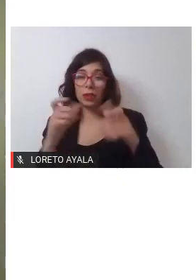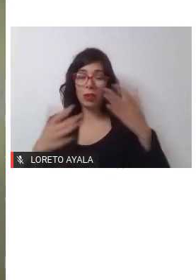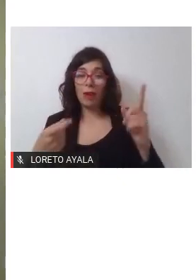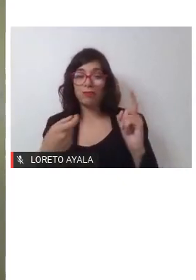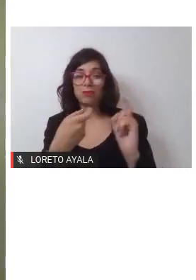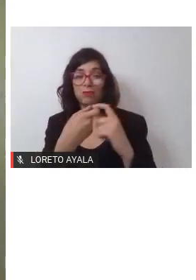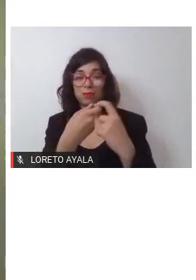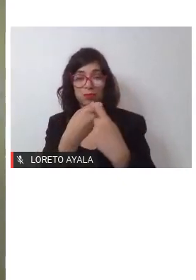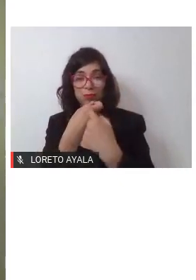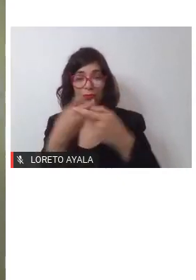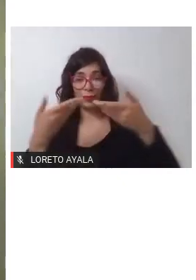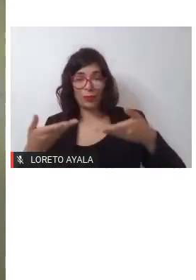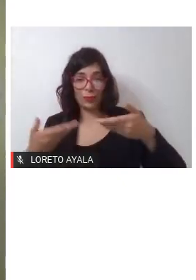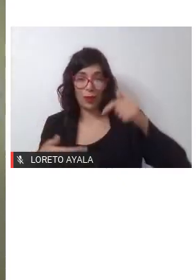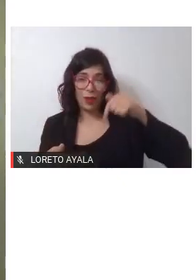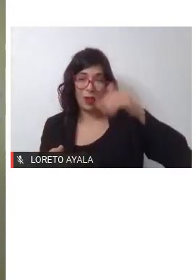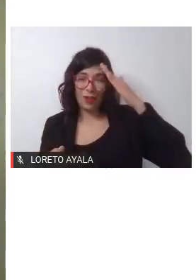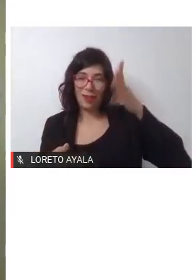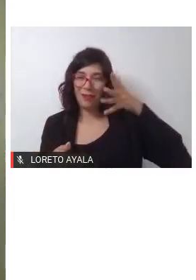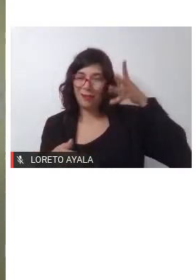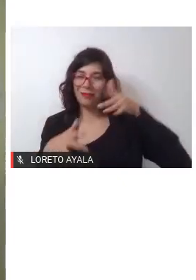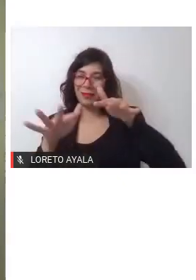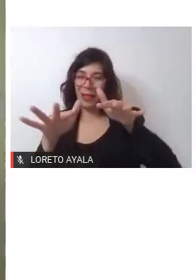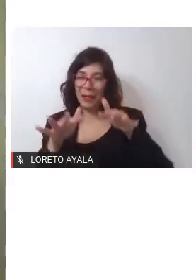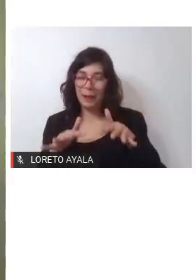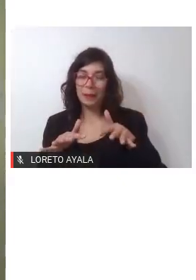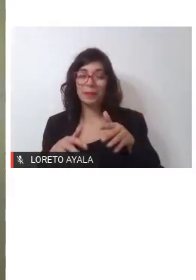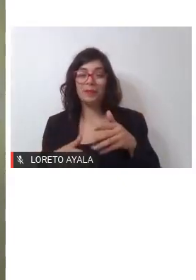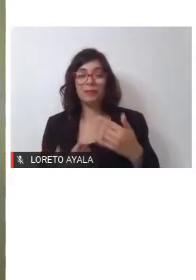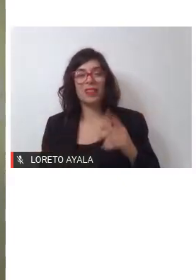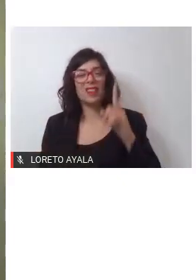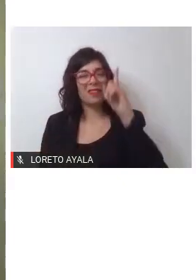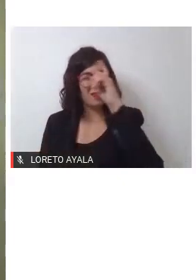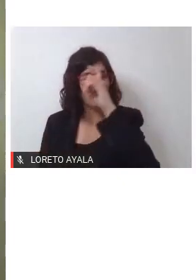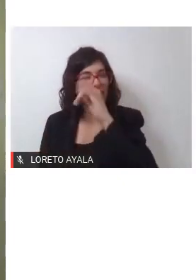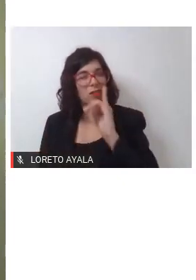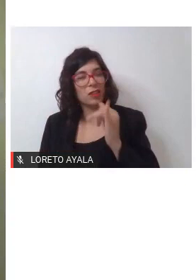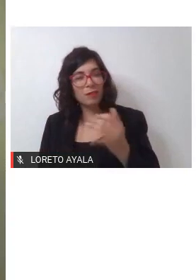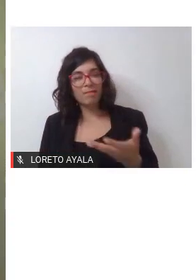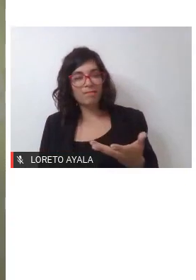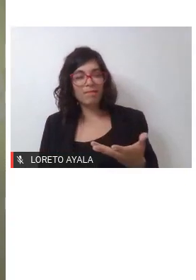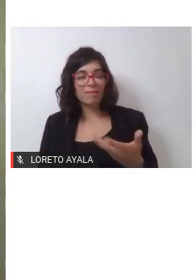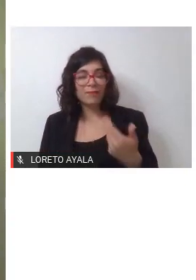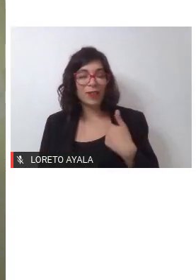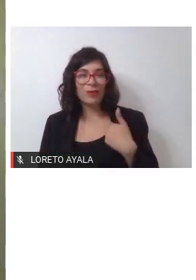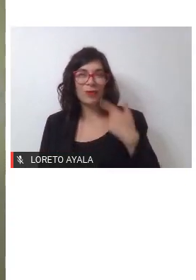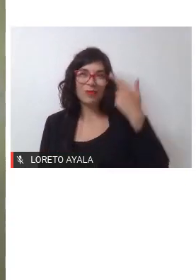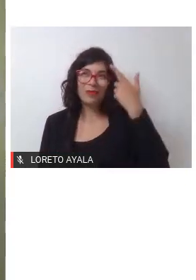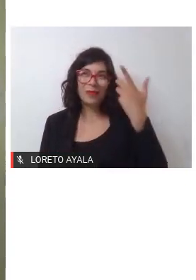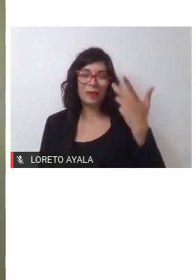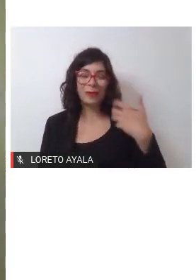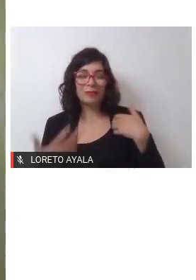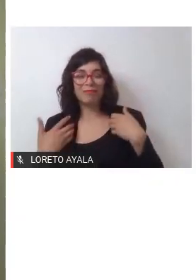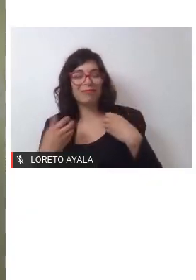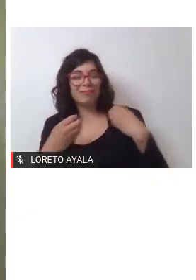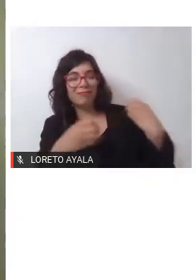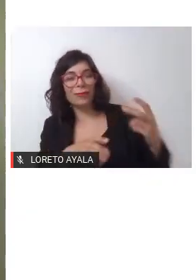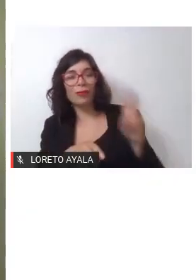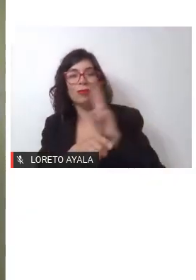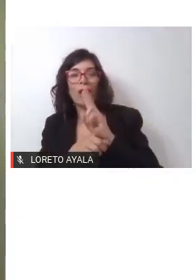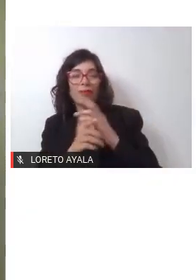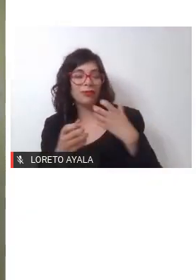hoy día a este seminario. Es difícil para mí sacarme el profesor y